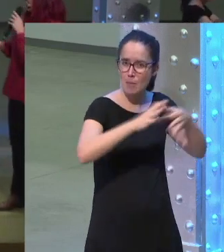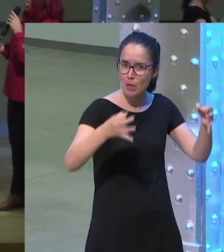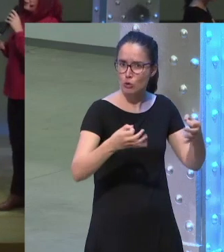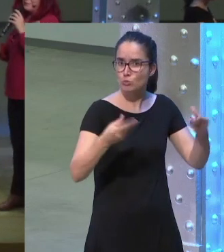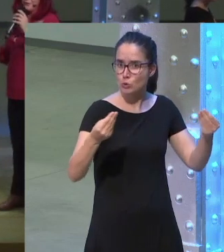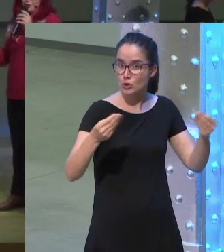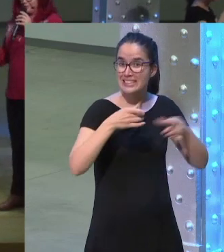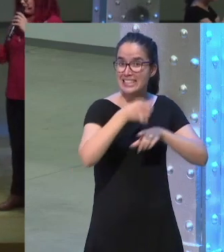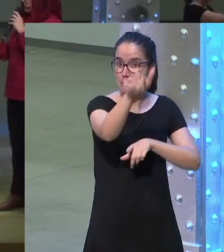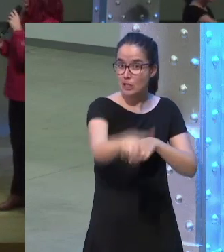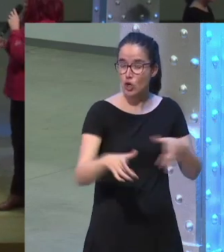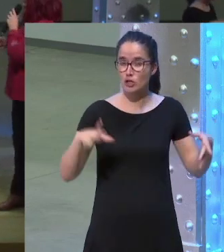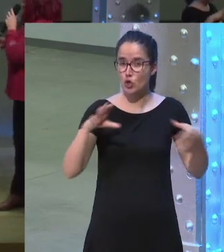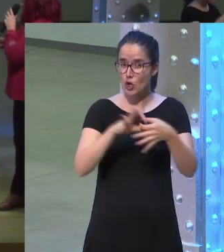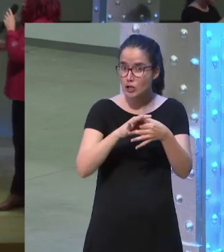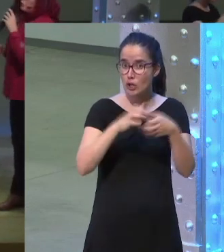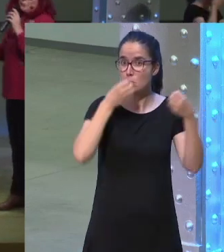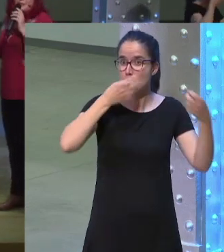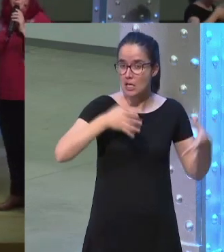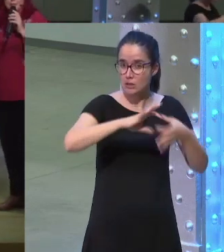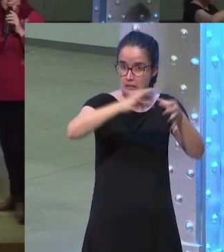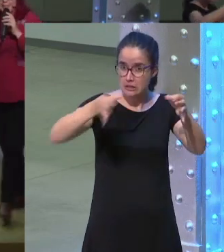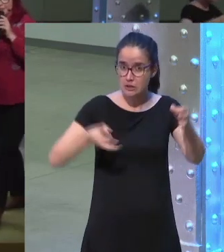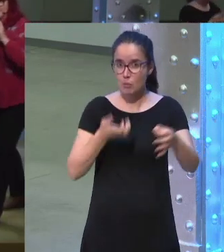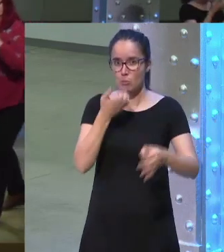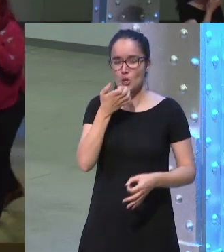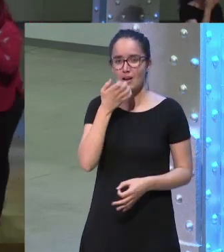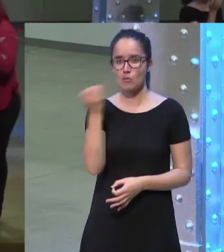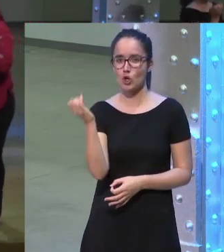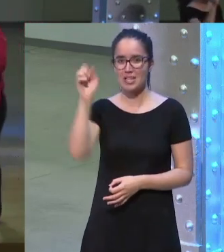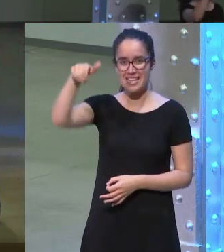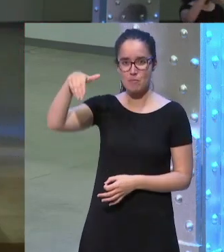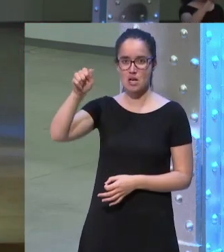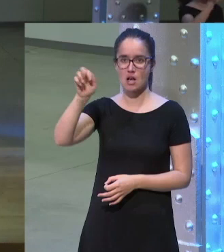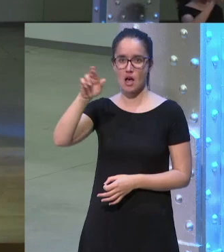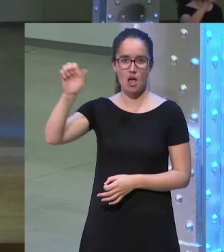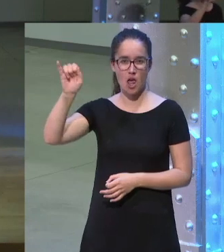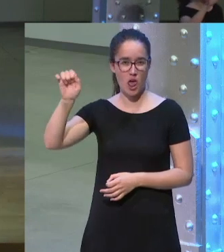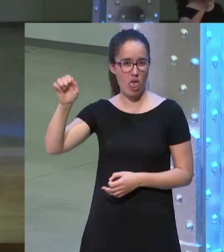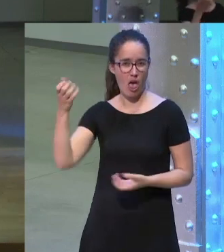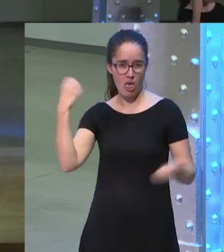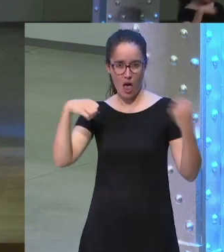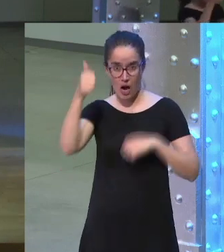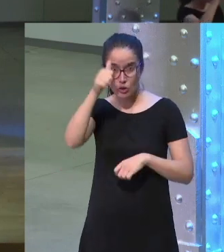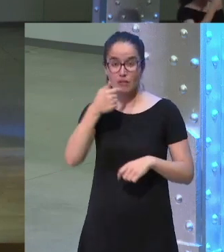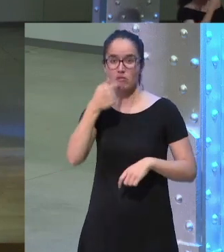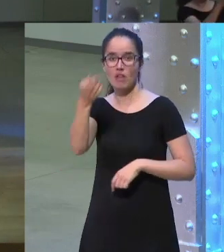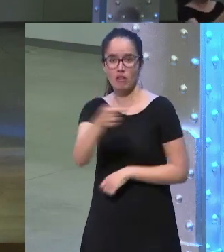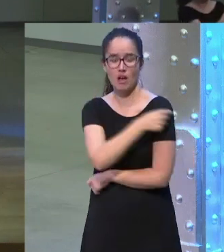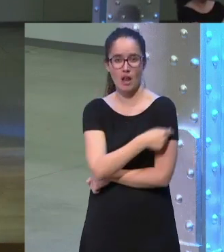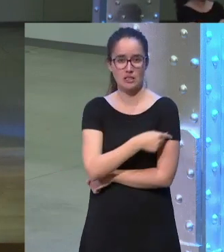esas personas también conectadas, como por ejemplo Jim Carrey, dicen que las